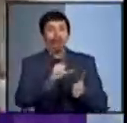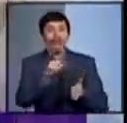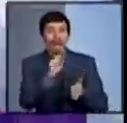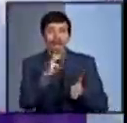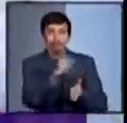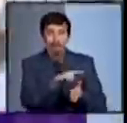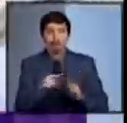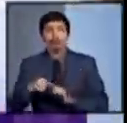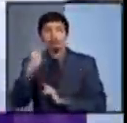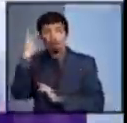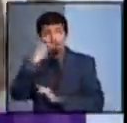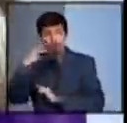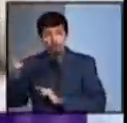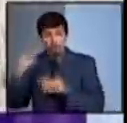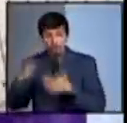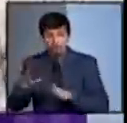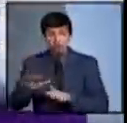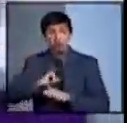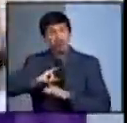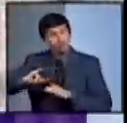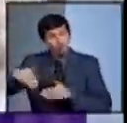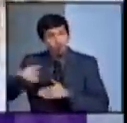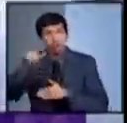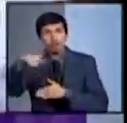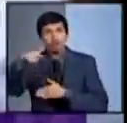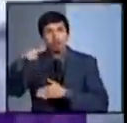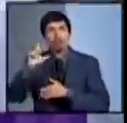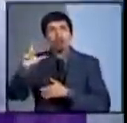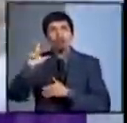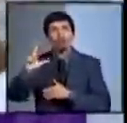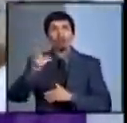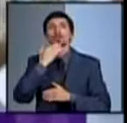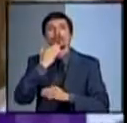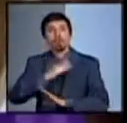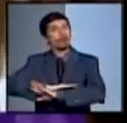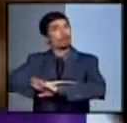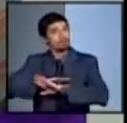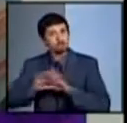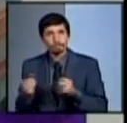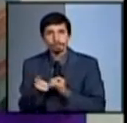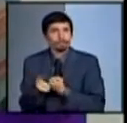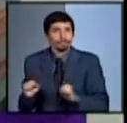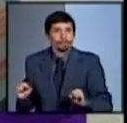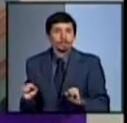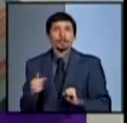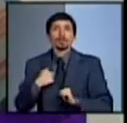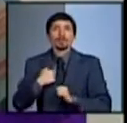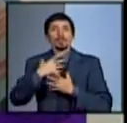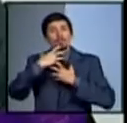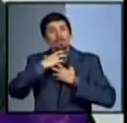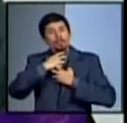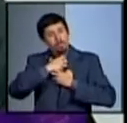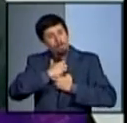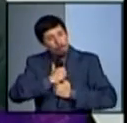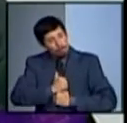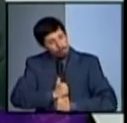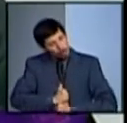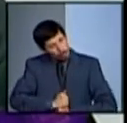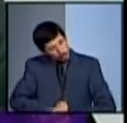embargo, dos semanas después, el 17 de julio, se bajó de la carrera presidencial debido a una profunda